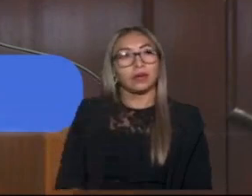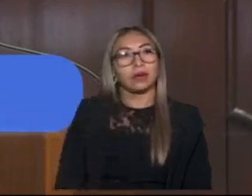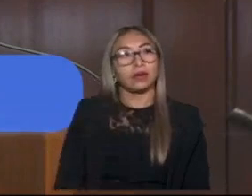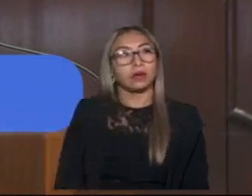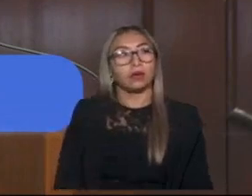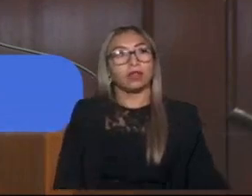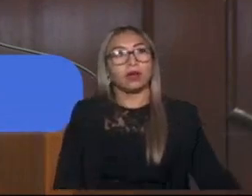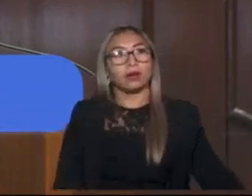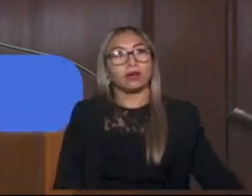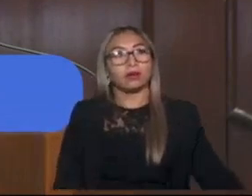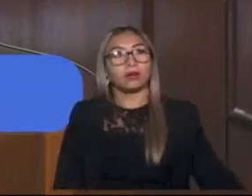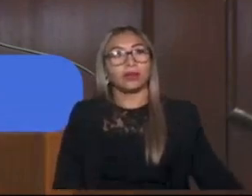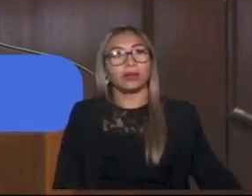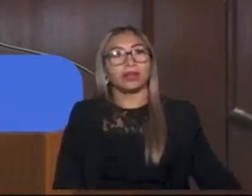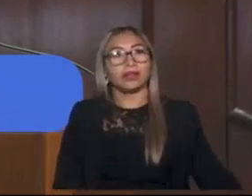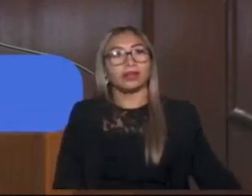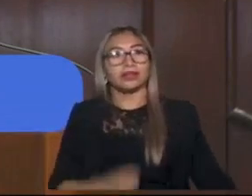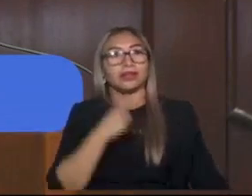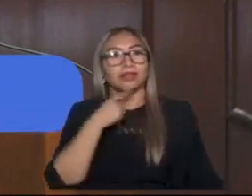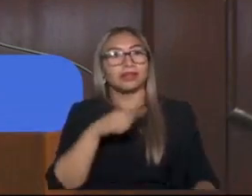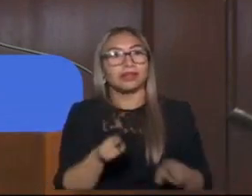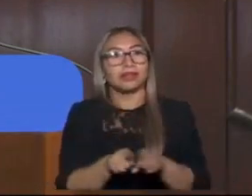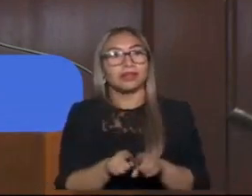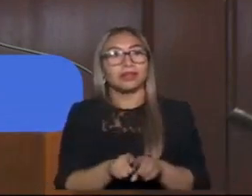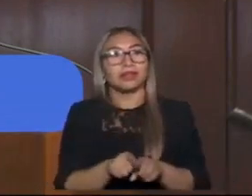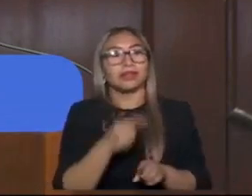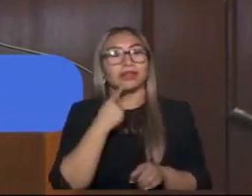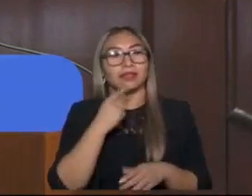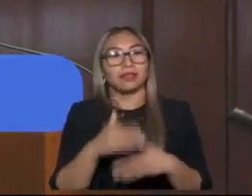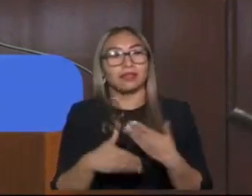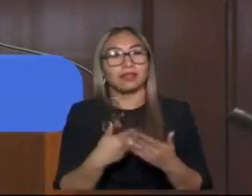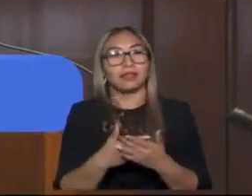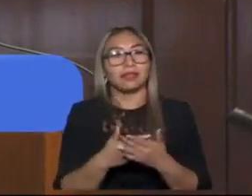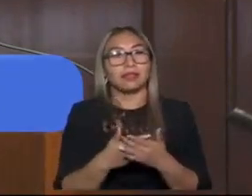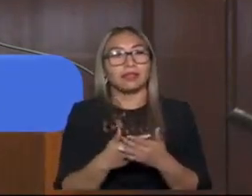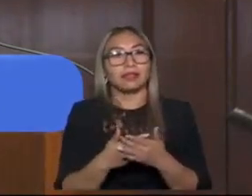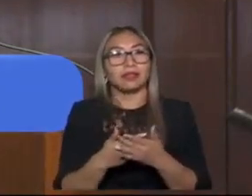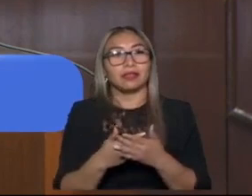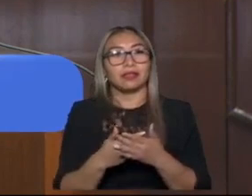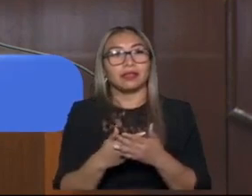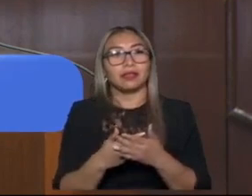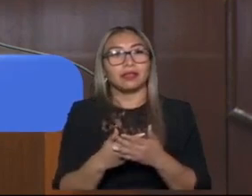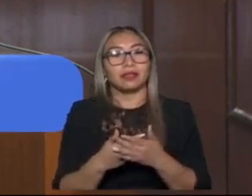Construcción del centro de salud materno-infantil del Valle de Antón.